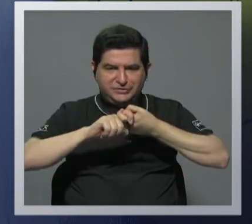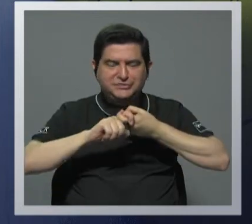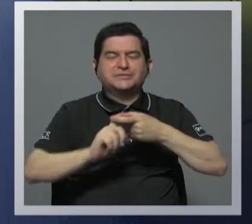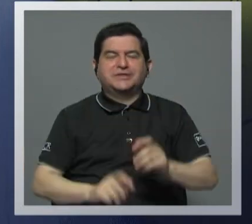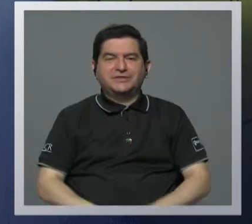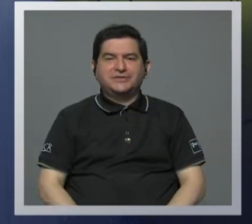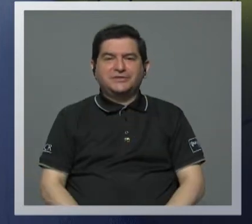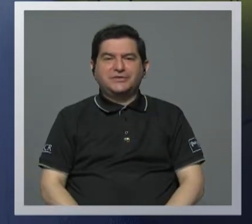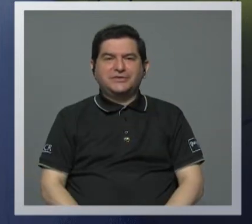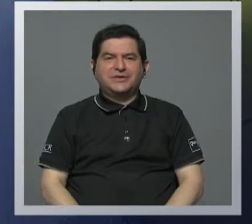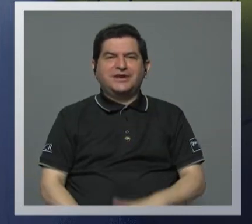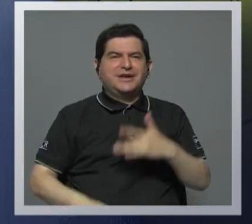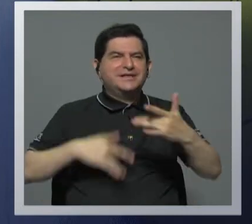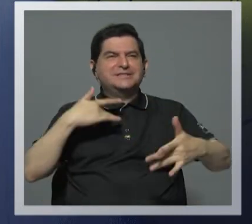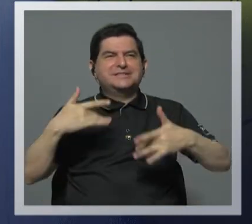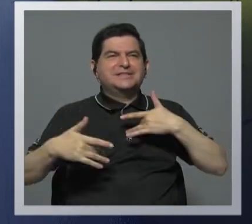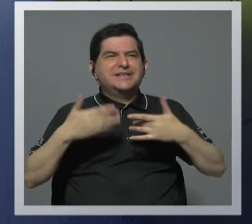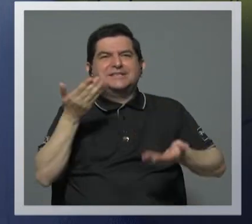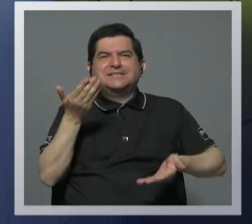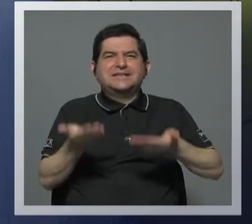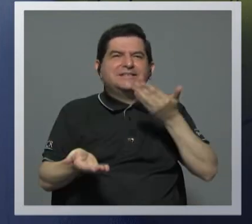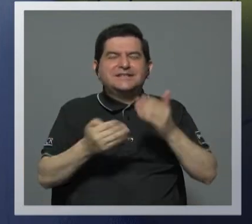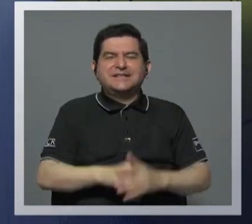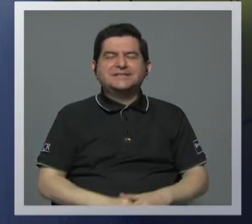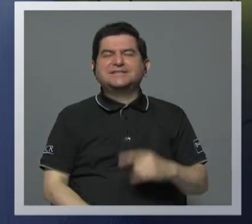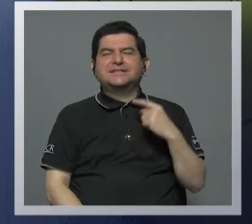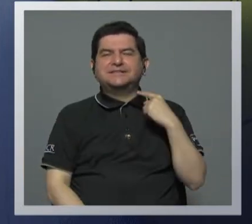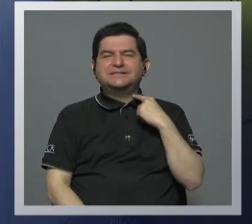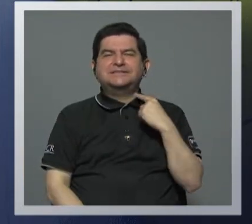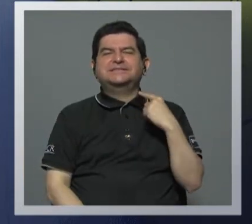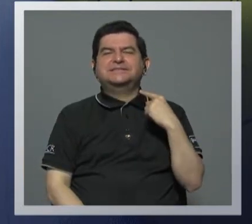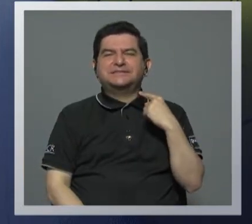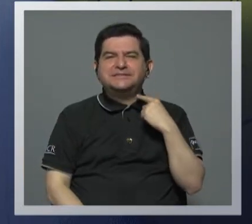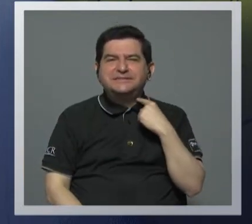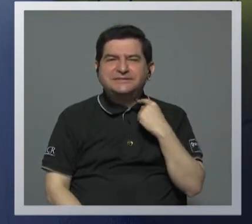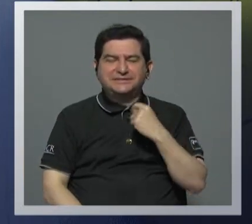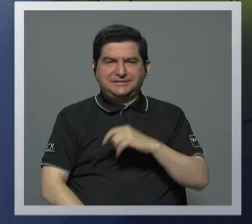y si le sienten un cierto acento